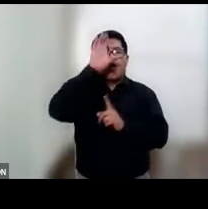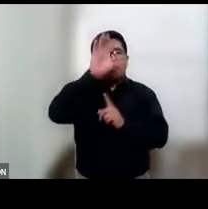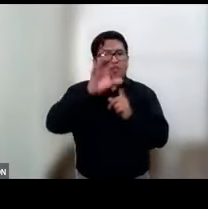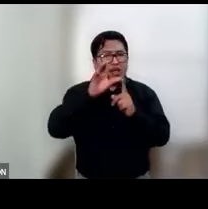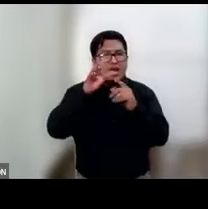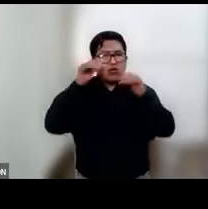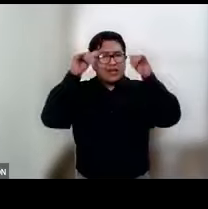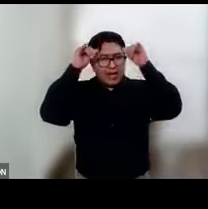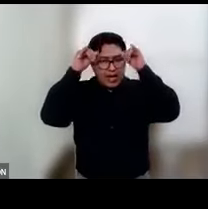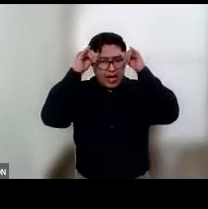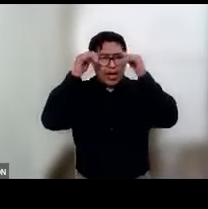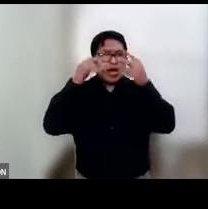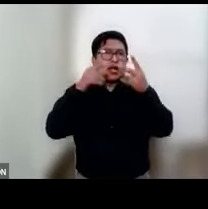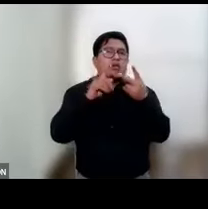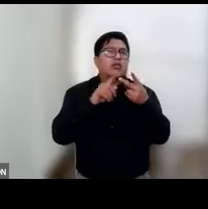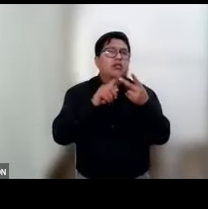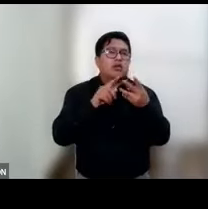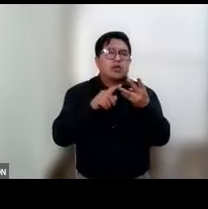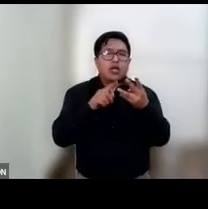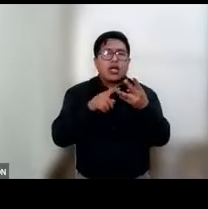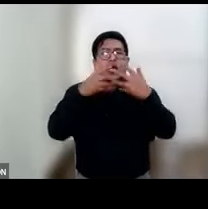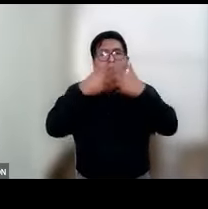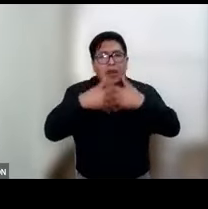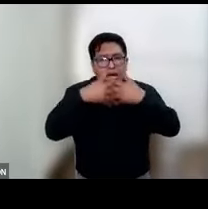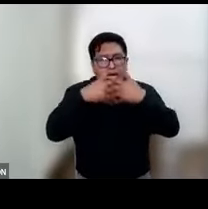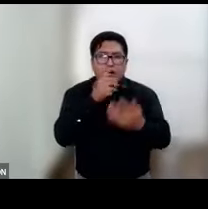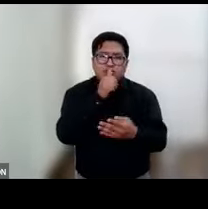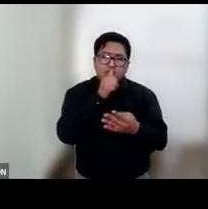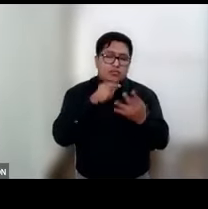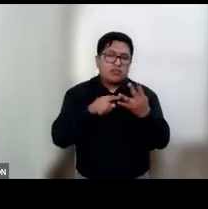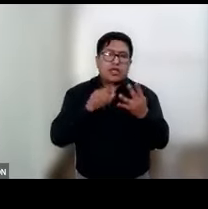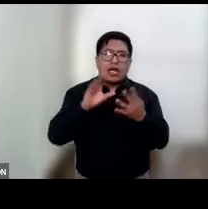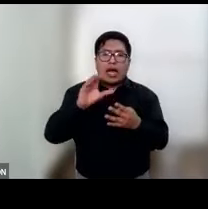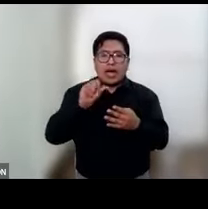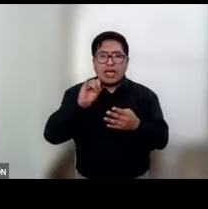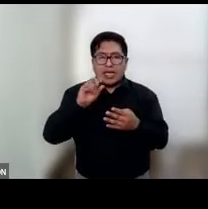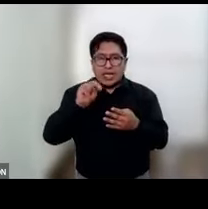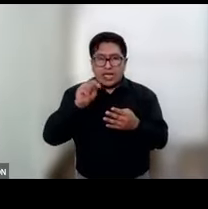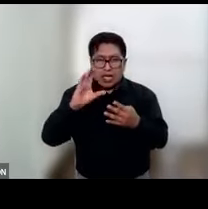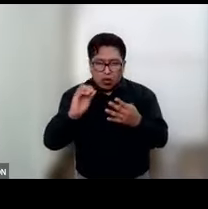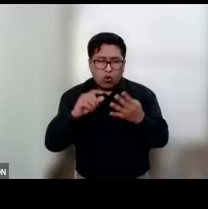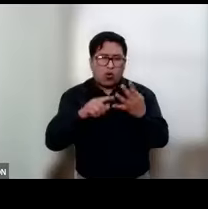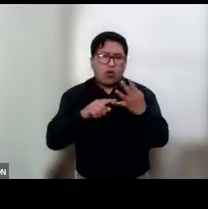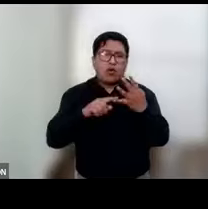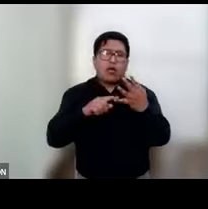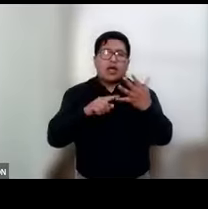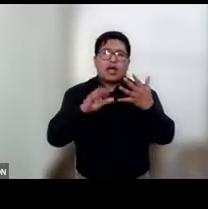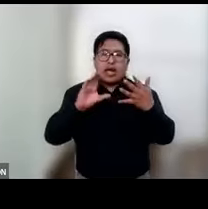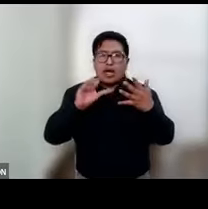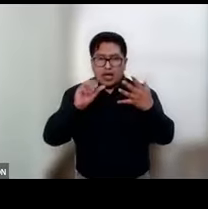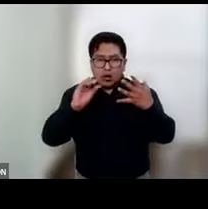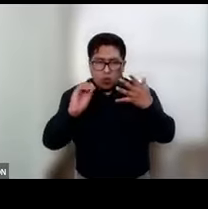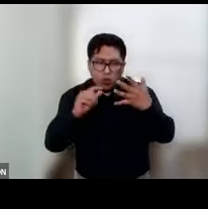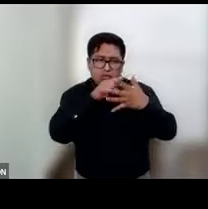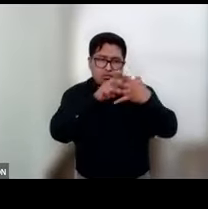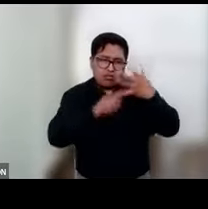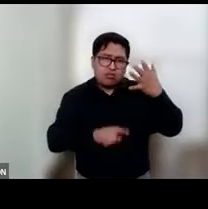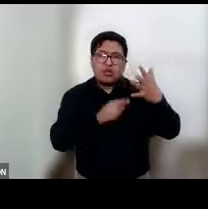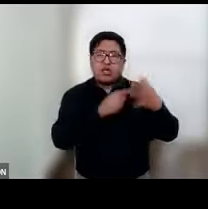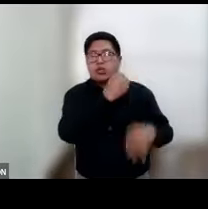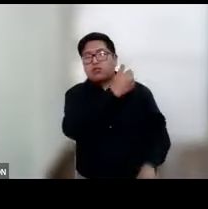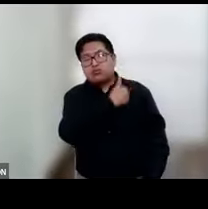que selló empresarios privados la caín cola cao nos han obligado a paralizar